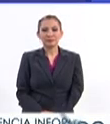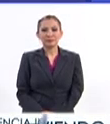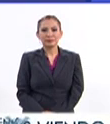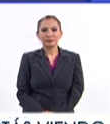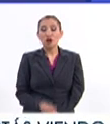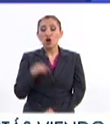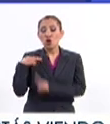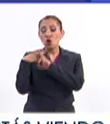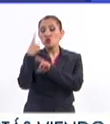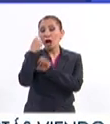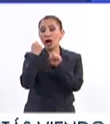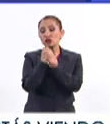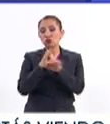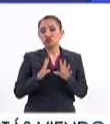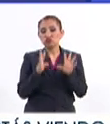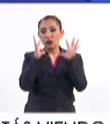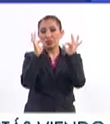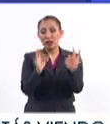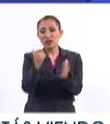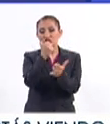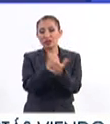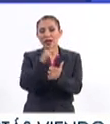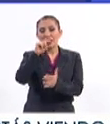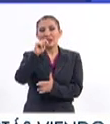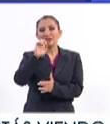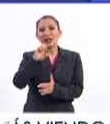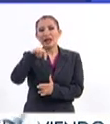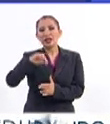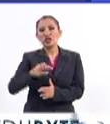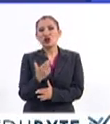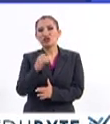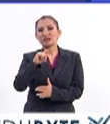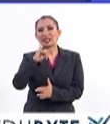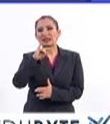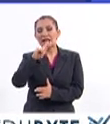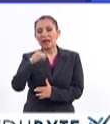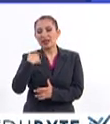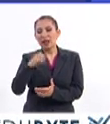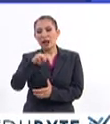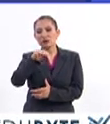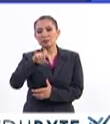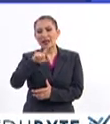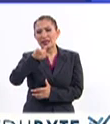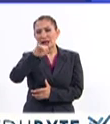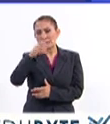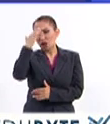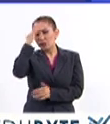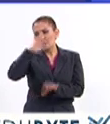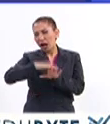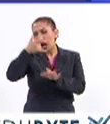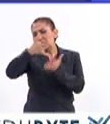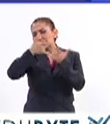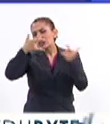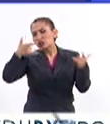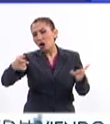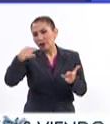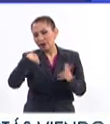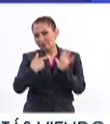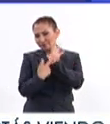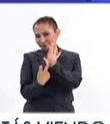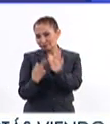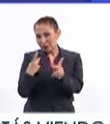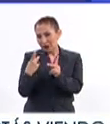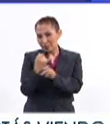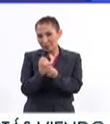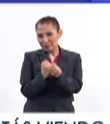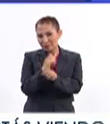Y hoy se conmemora un año más de la fundación de la ciudad de Tenochtitlan, capital del Imperio Mexica. Para conocer más sobre este acontecimiento, le hemos preparado